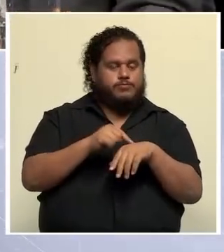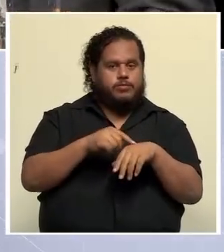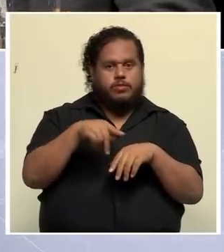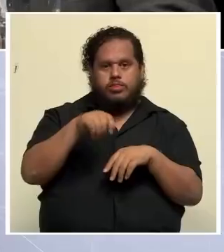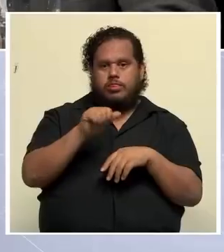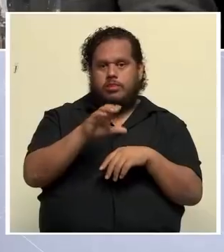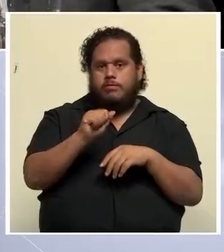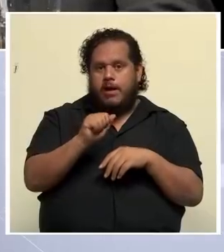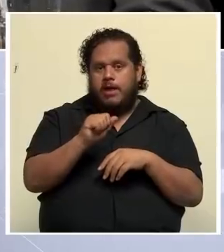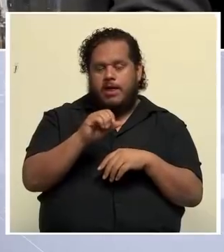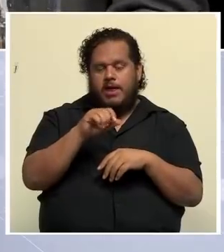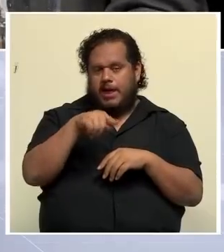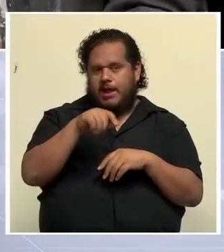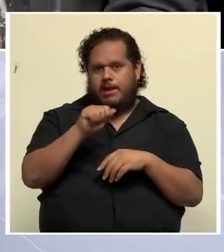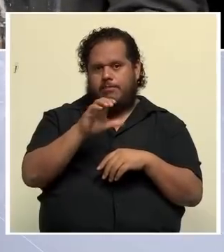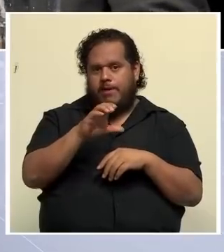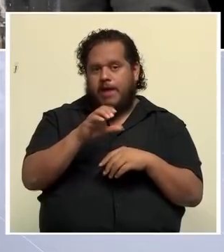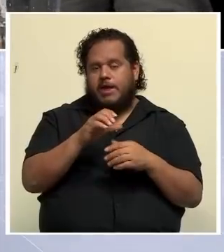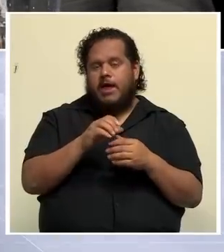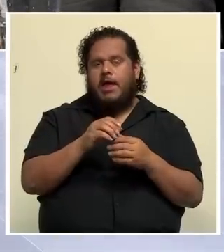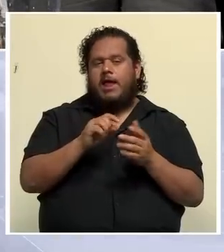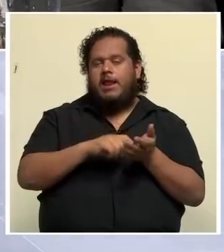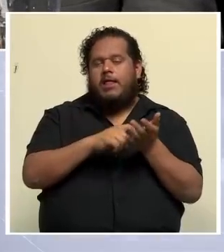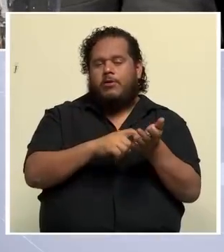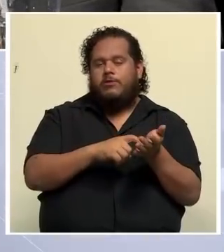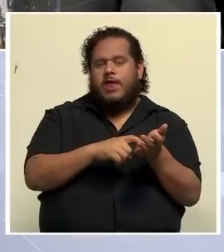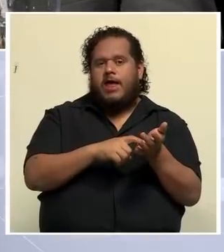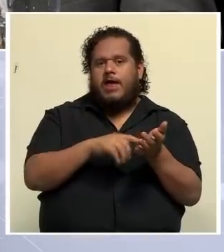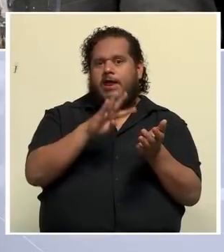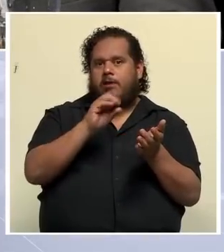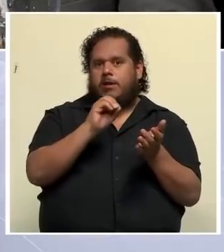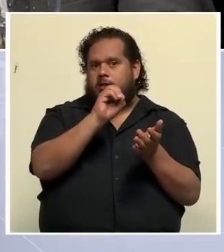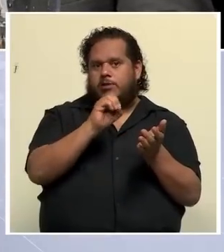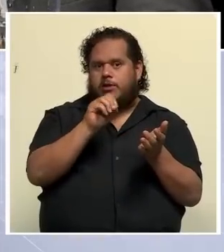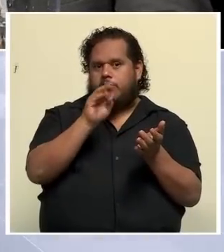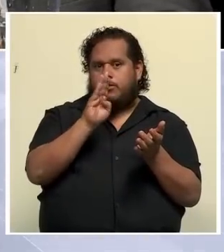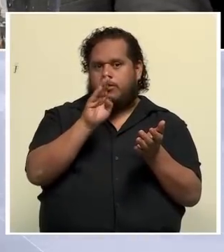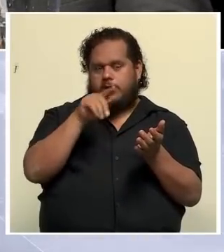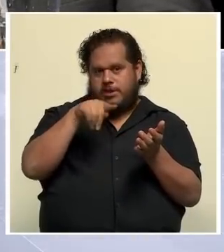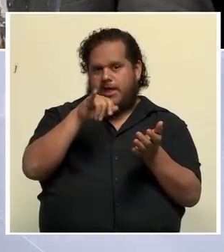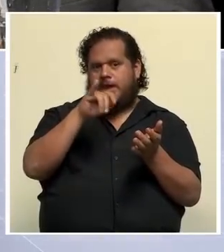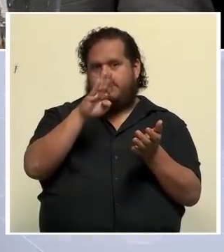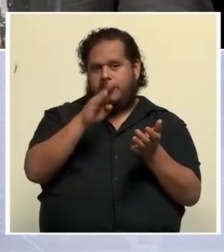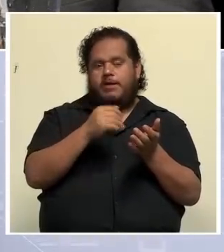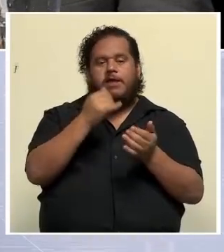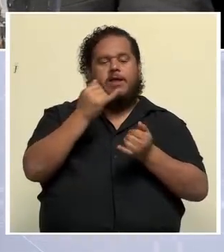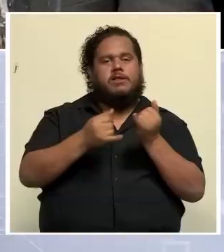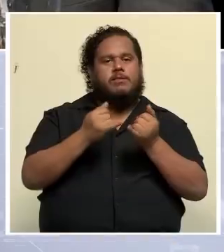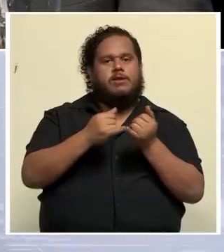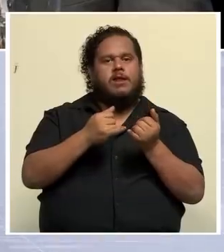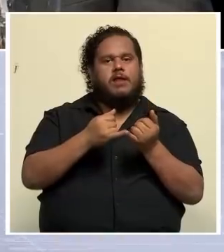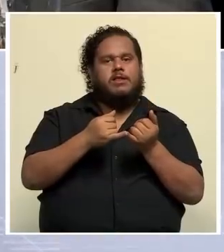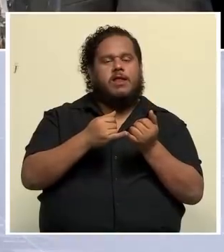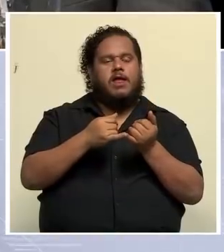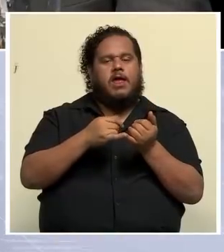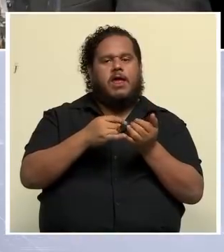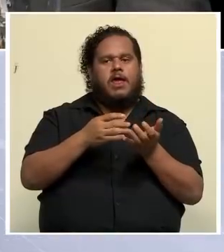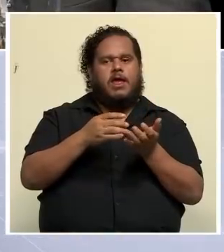era el 40% del Producto Interno Bruto, y al terminarse el periodo PAC, la deuda está en